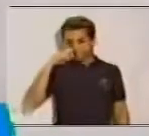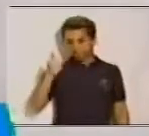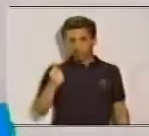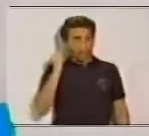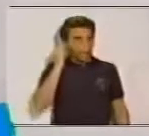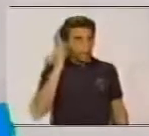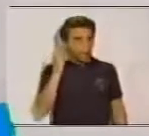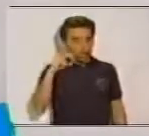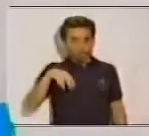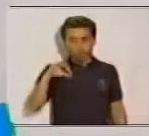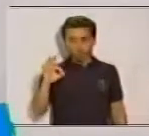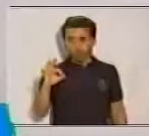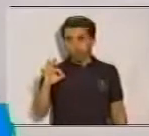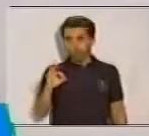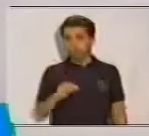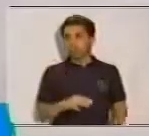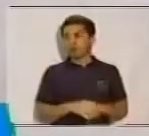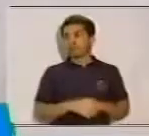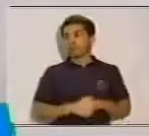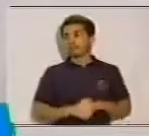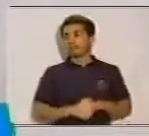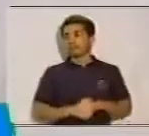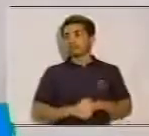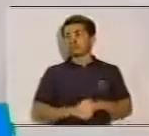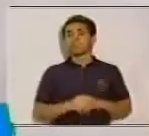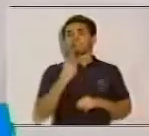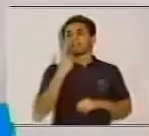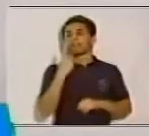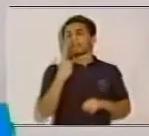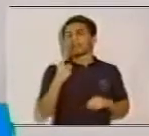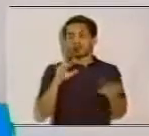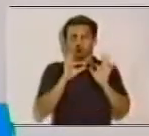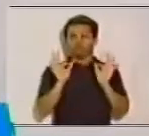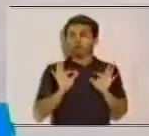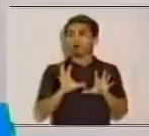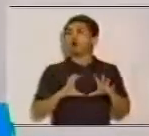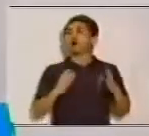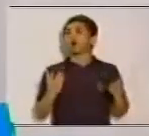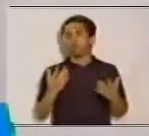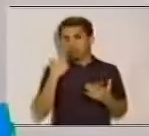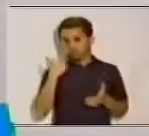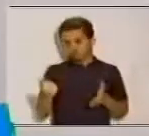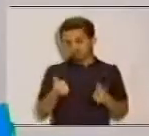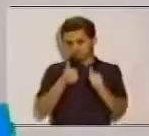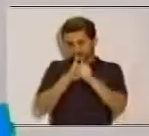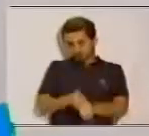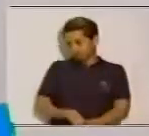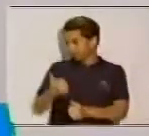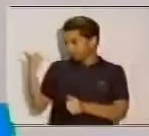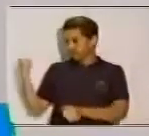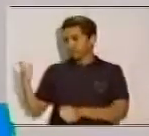el poliedro. La primera manera de hacerlo es la siguiente. Síganme, por favor.